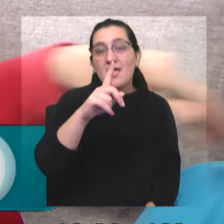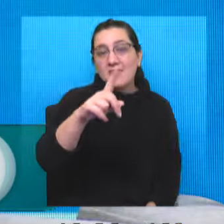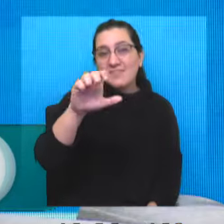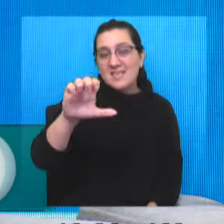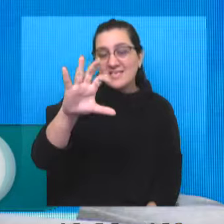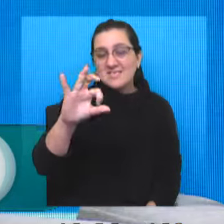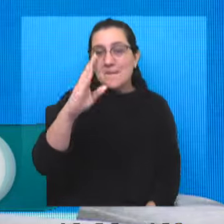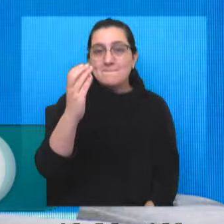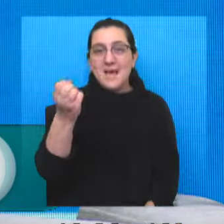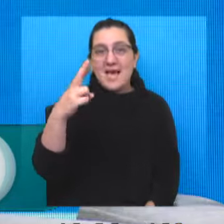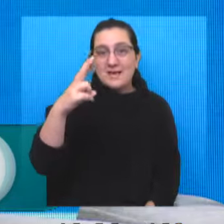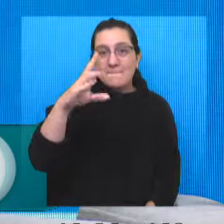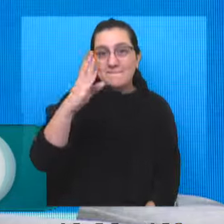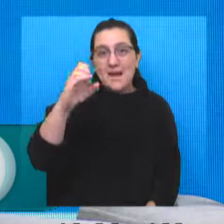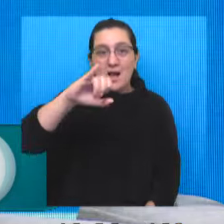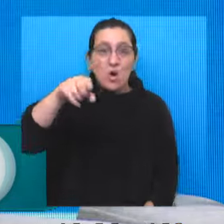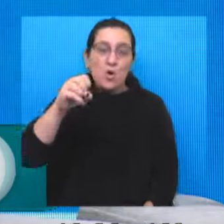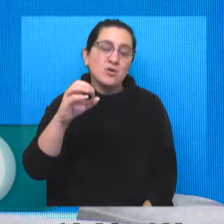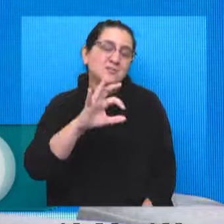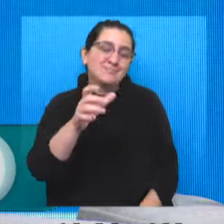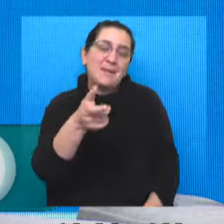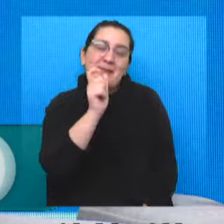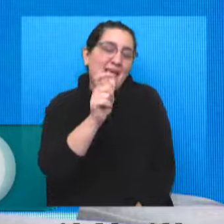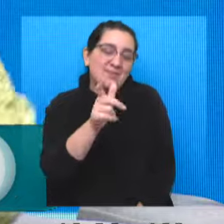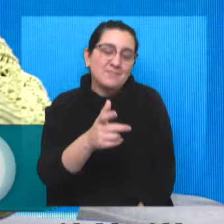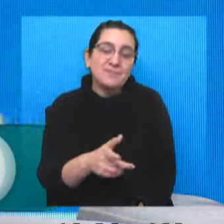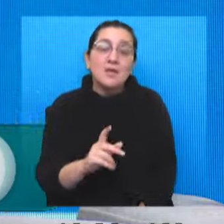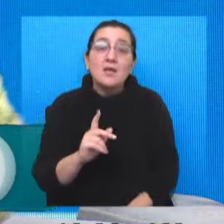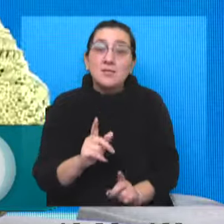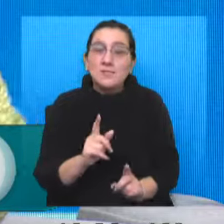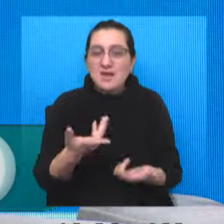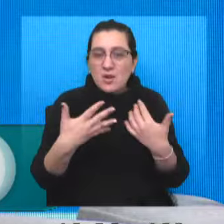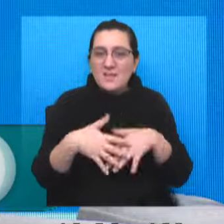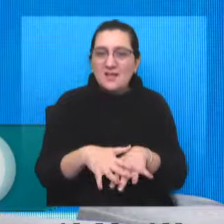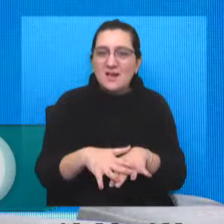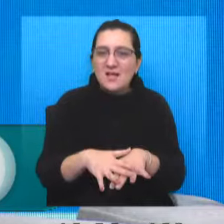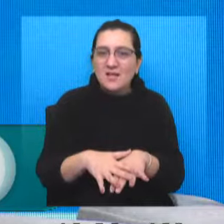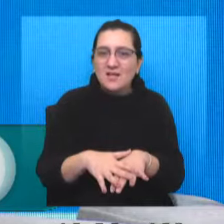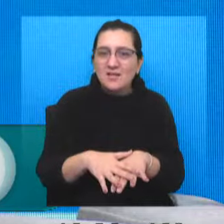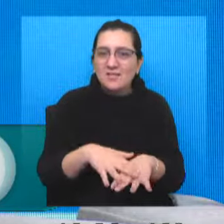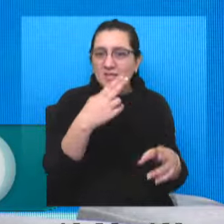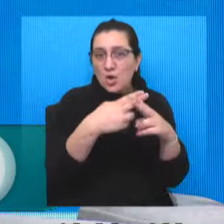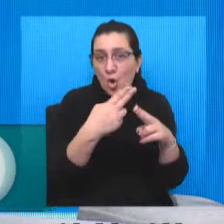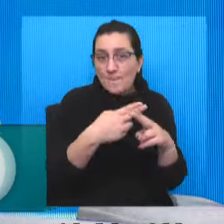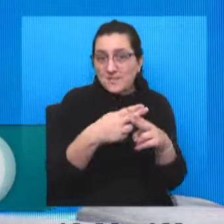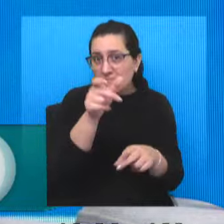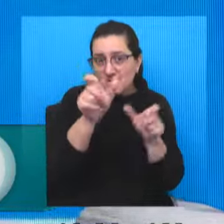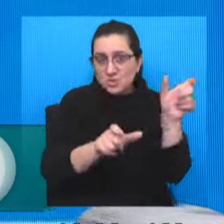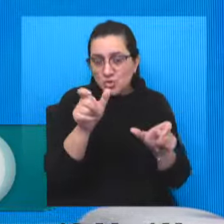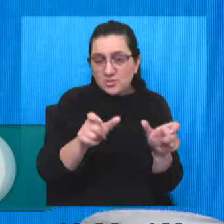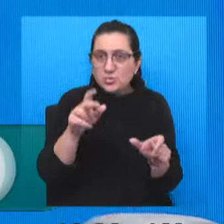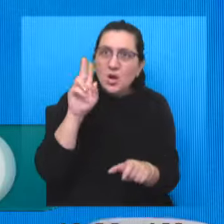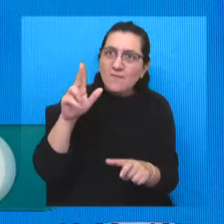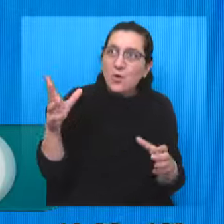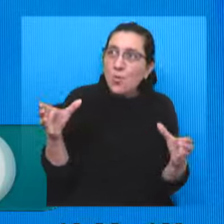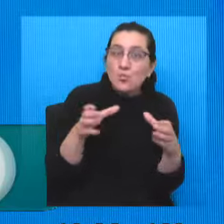y también formás parte de un elenco que es anormal, porque hay una mezcla ahí como de nombres y personalidades que uno las ve todas